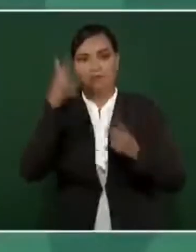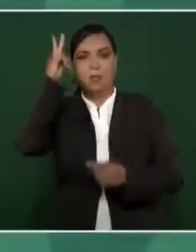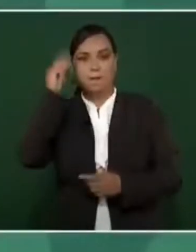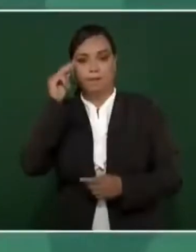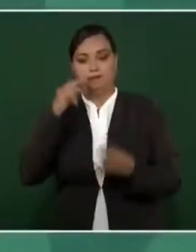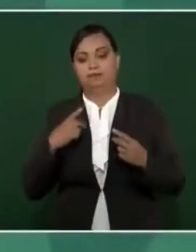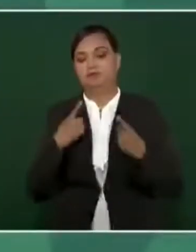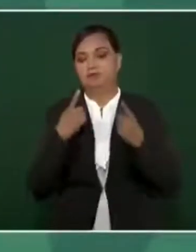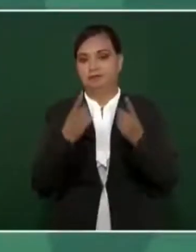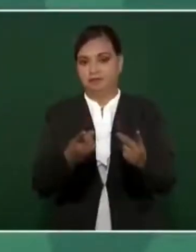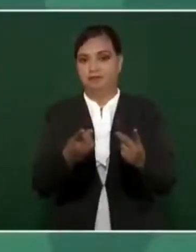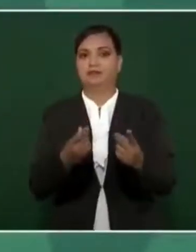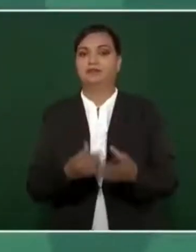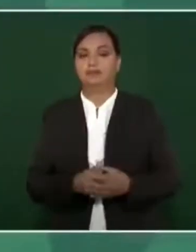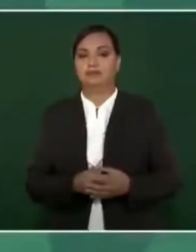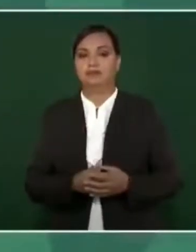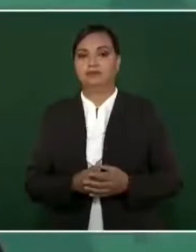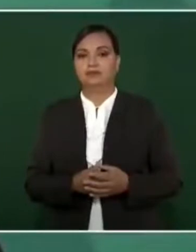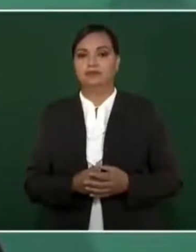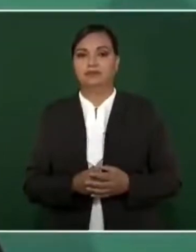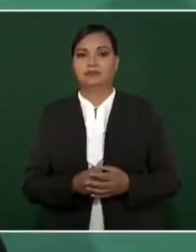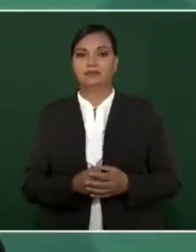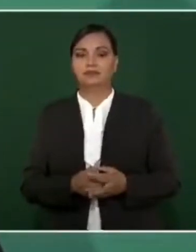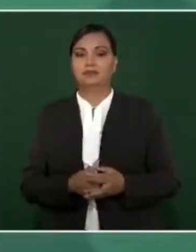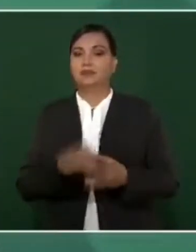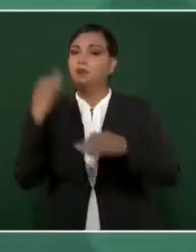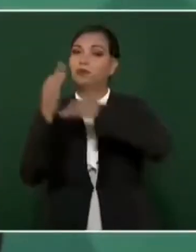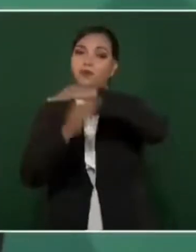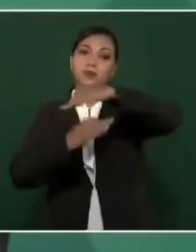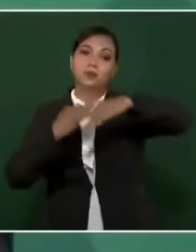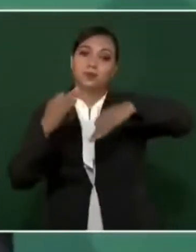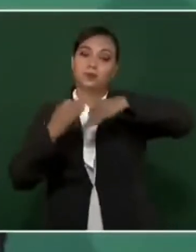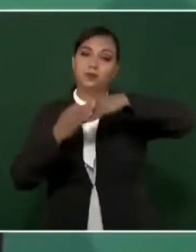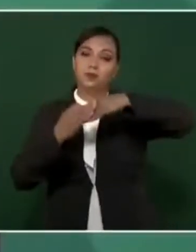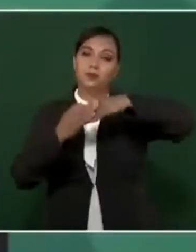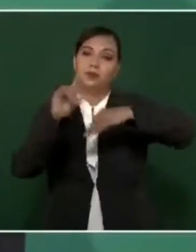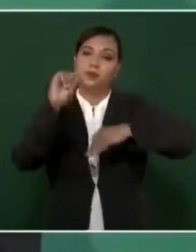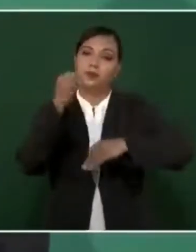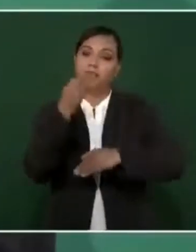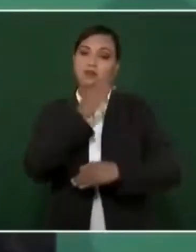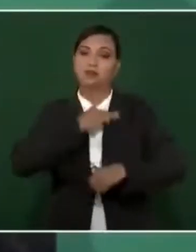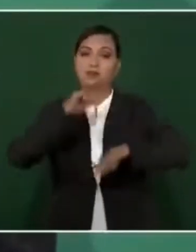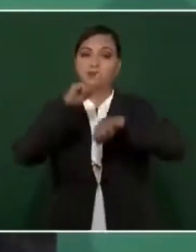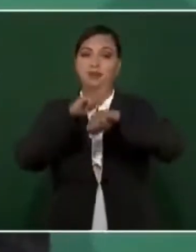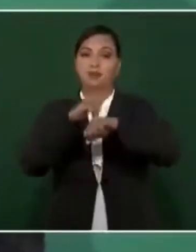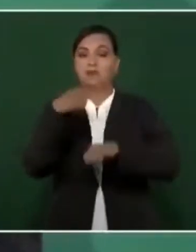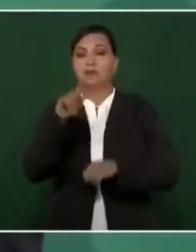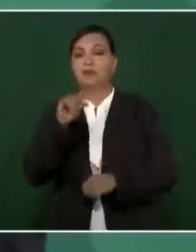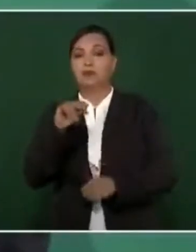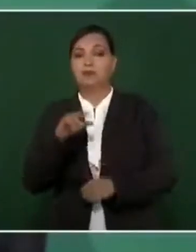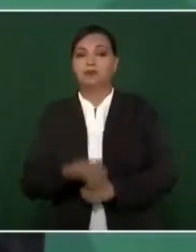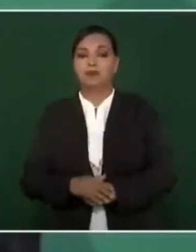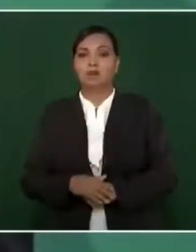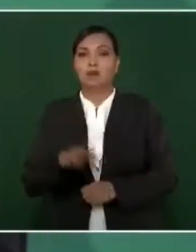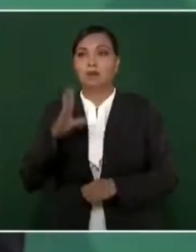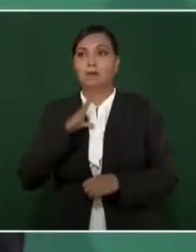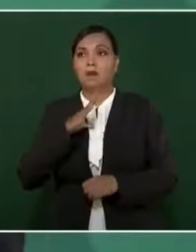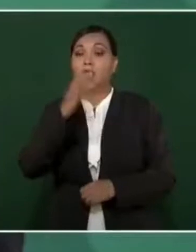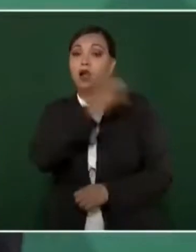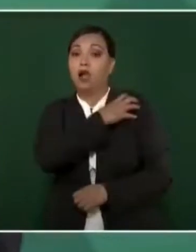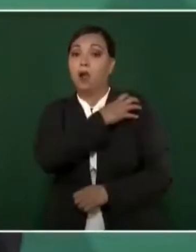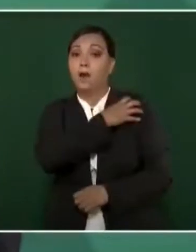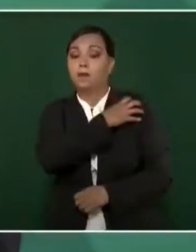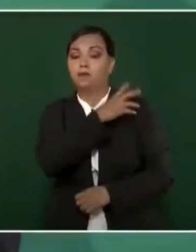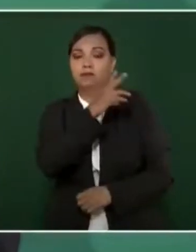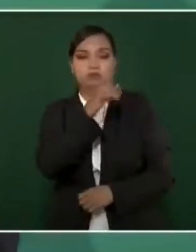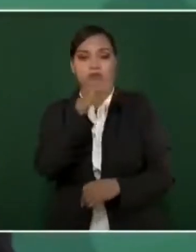Todos los 43 municipios, pero no solo las cabeceras municipales, todos los pueblos, las comunidades, hasta